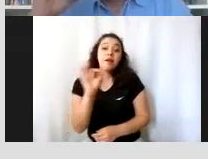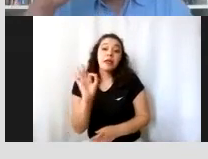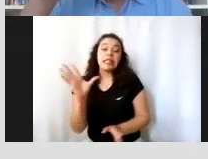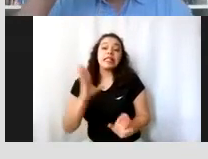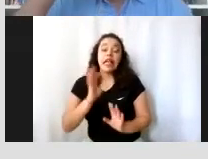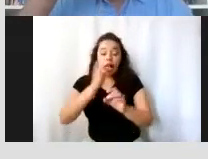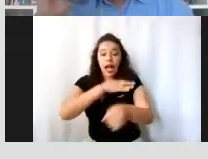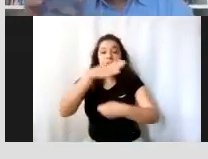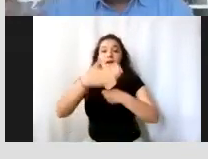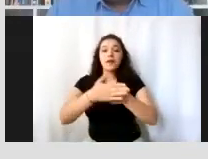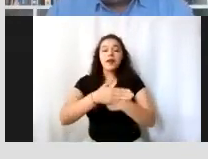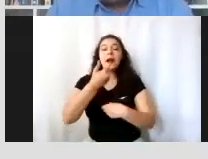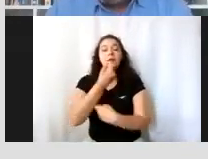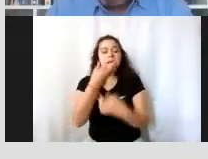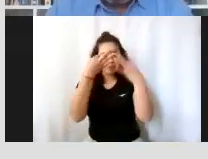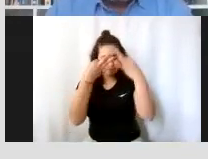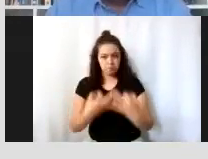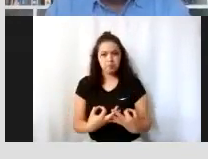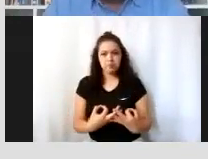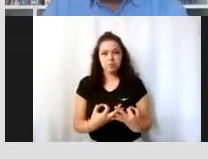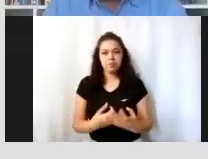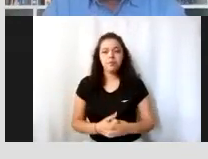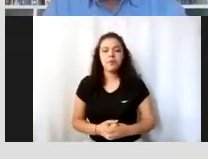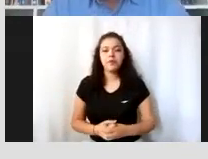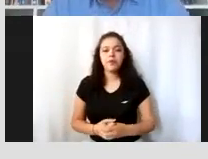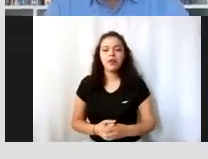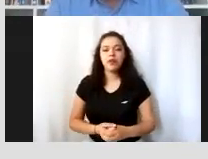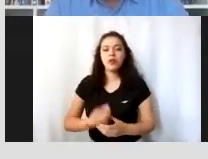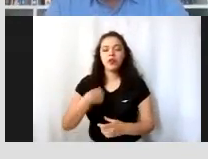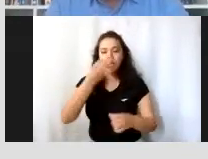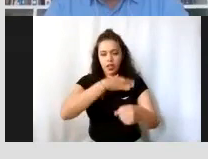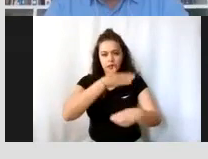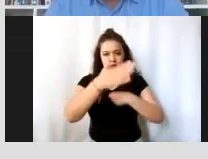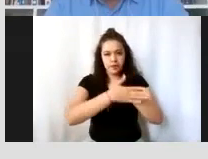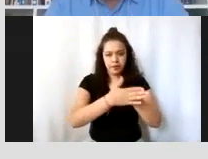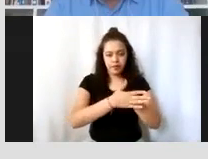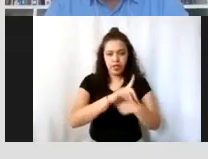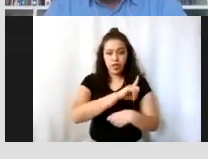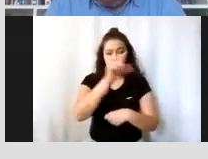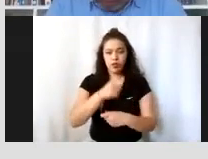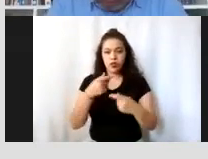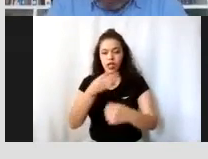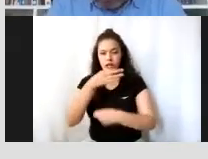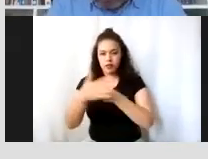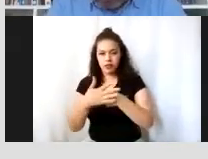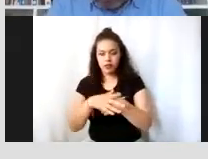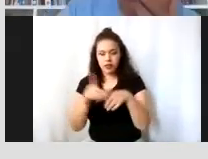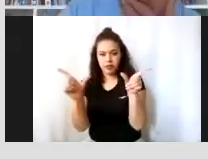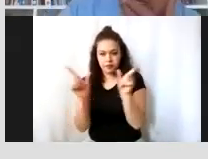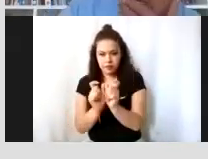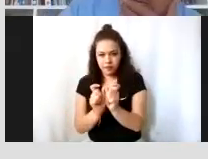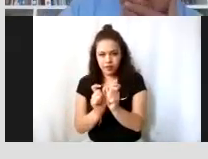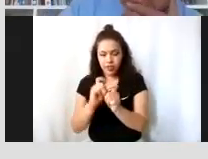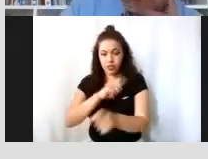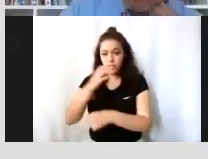de privacidad bien hecho, ¿no? Por ejemplo, nosotros tenemos el aviso de privacidad, luego tenemos un aviso de privacidad simplificado y un